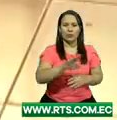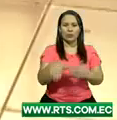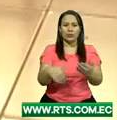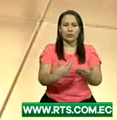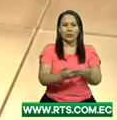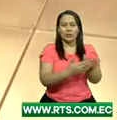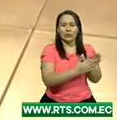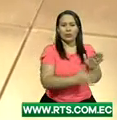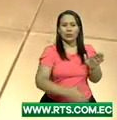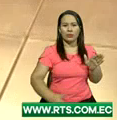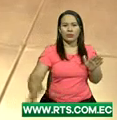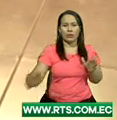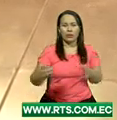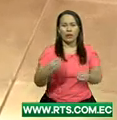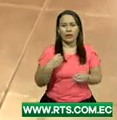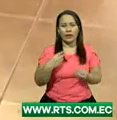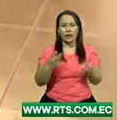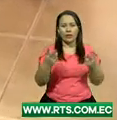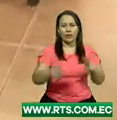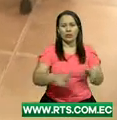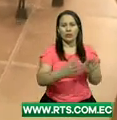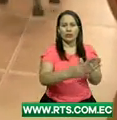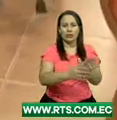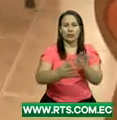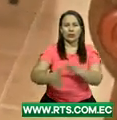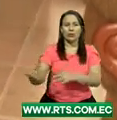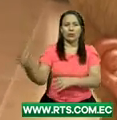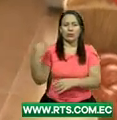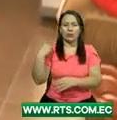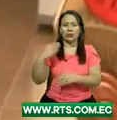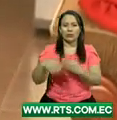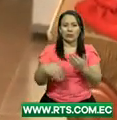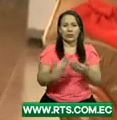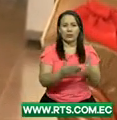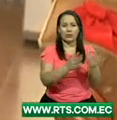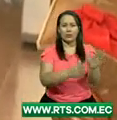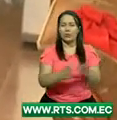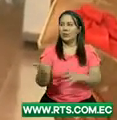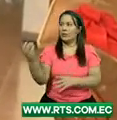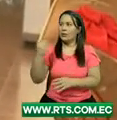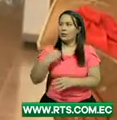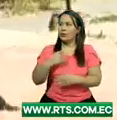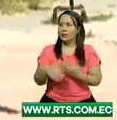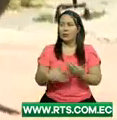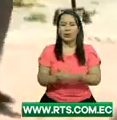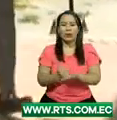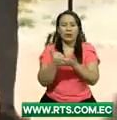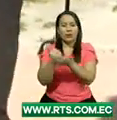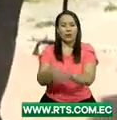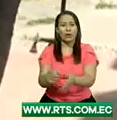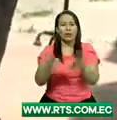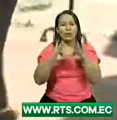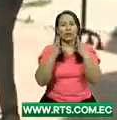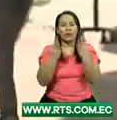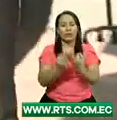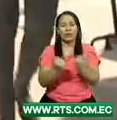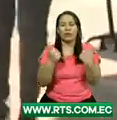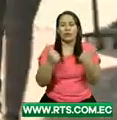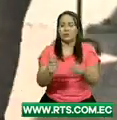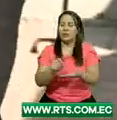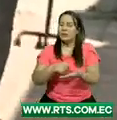cortes el viernes finalmente joao fue sometido a la operación a decir de su familia todo resultó como se esperaba